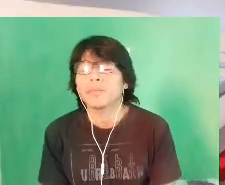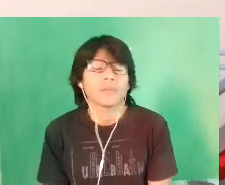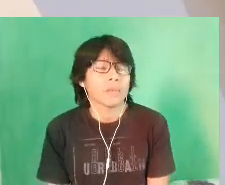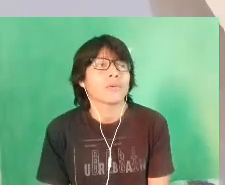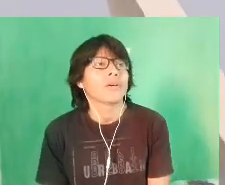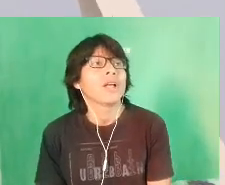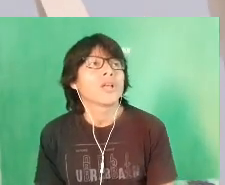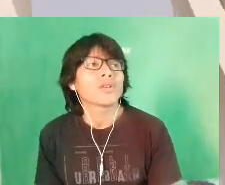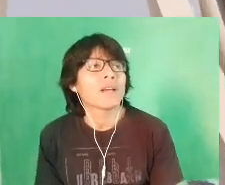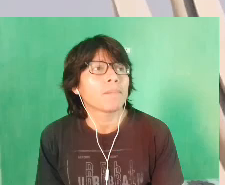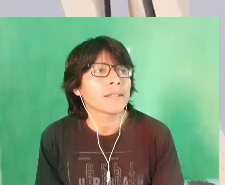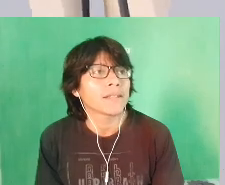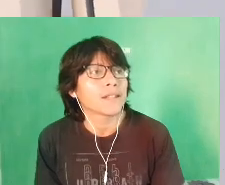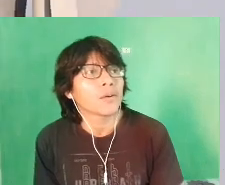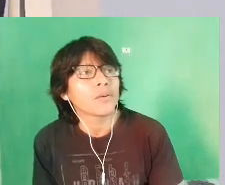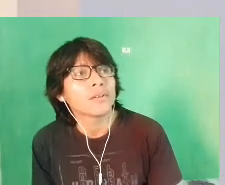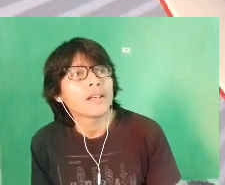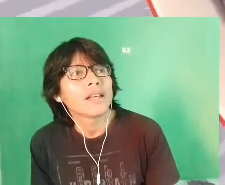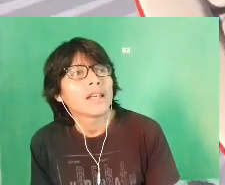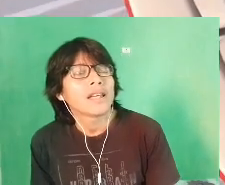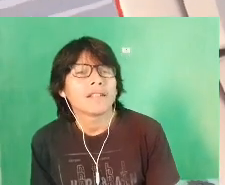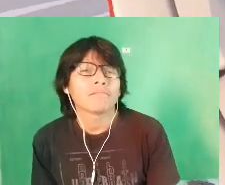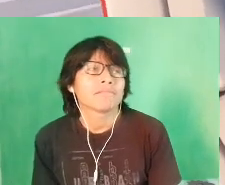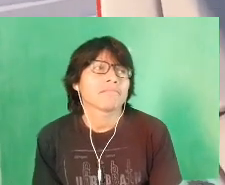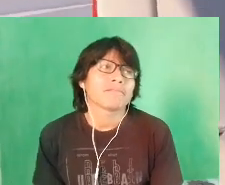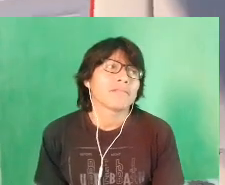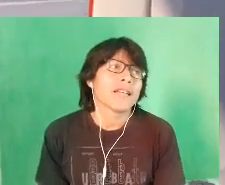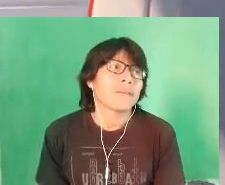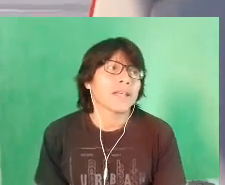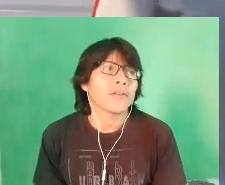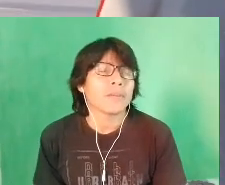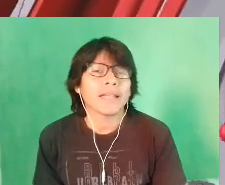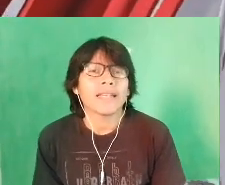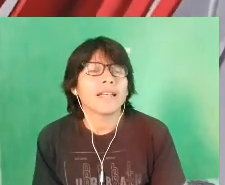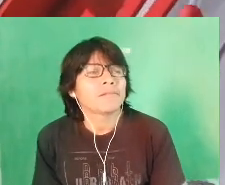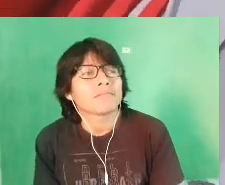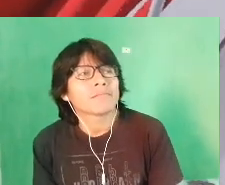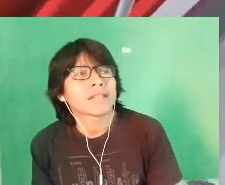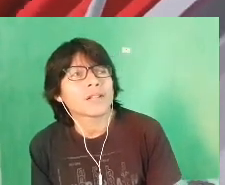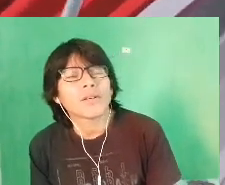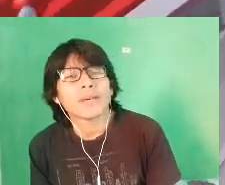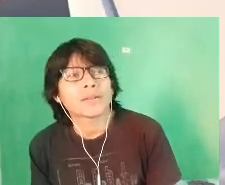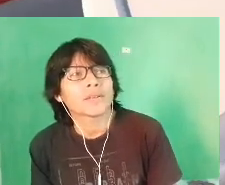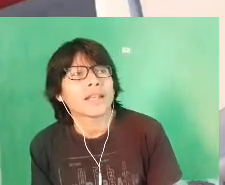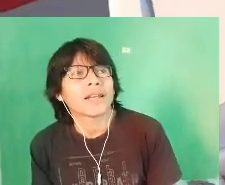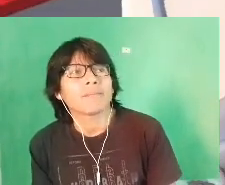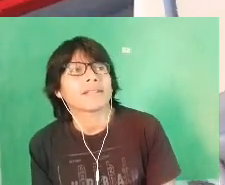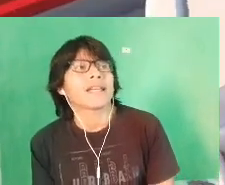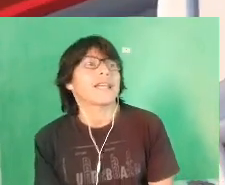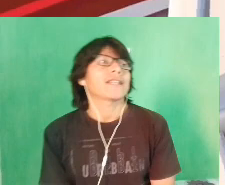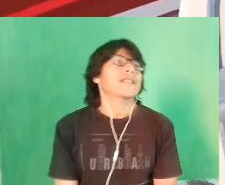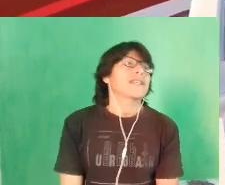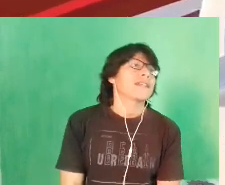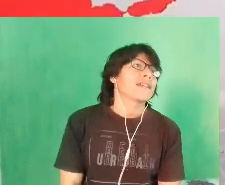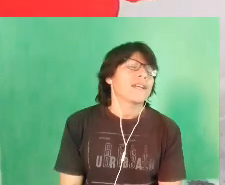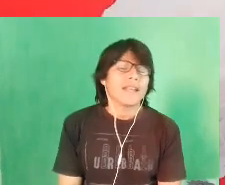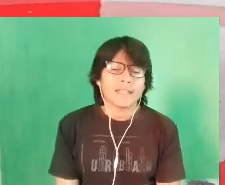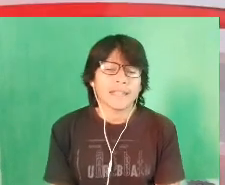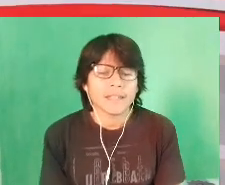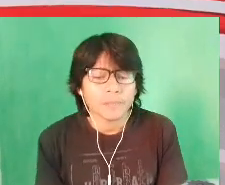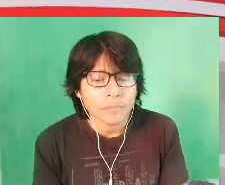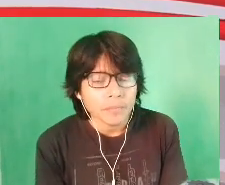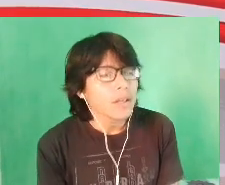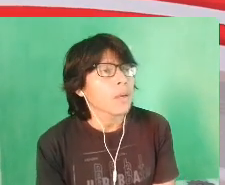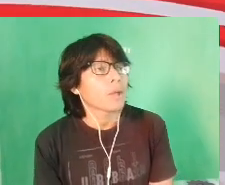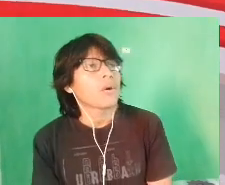mismísimo chamuco, son capaces de todo, ya me quiero imaginar qué es lo que va a suceder más adelante.